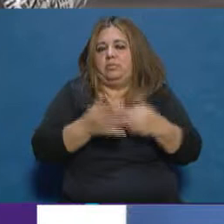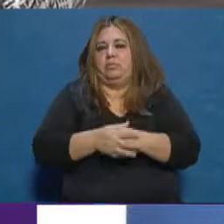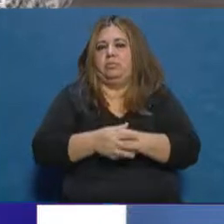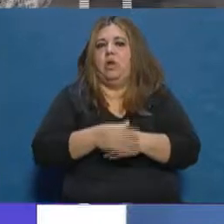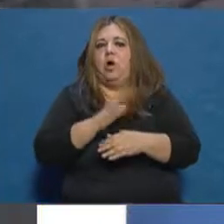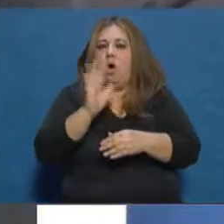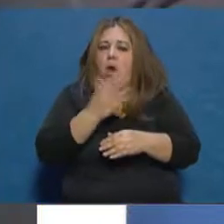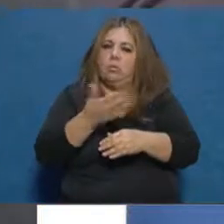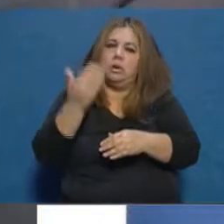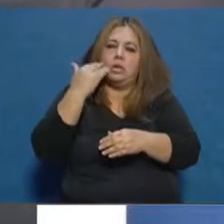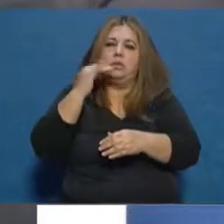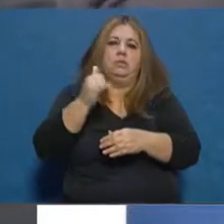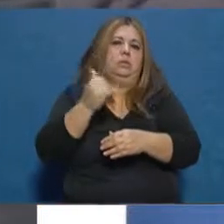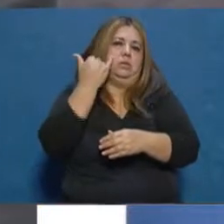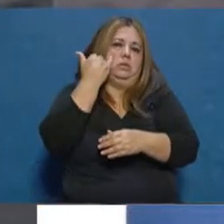ya es insostenible.